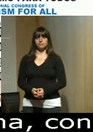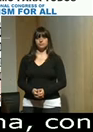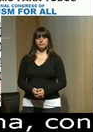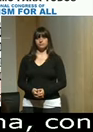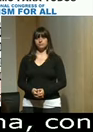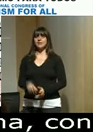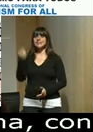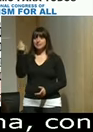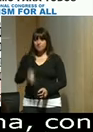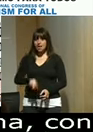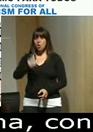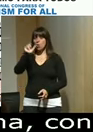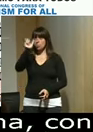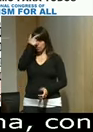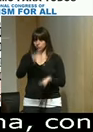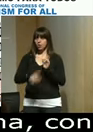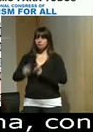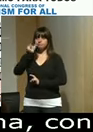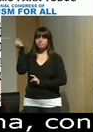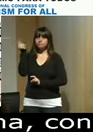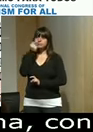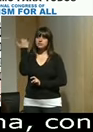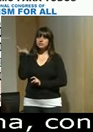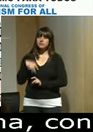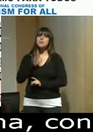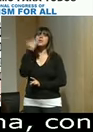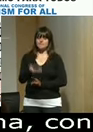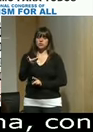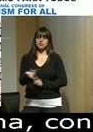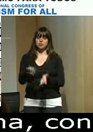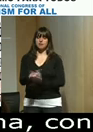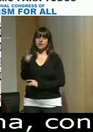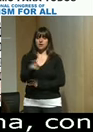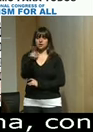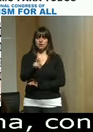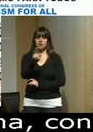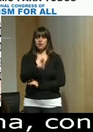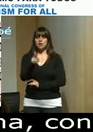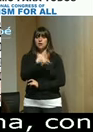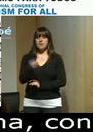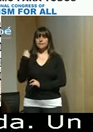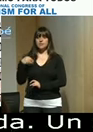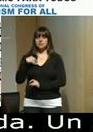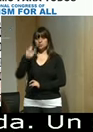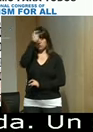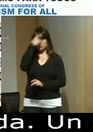También un concepto que seguramente ya habéis escuchado, pero que también es importante resaltarlo, es que la accesibilidad...